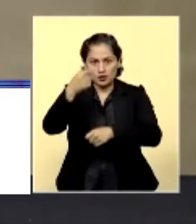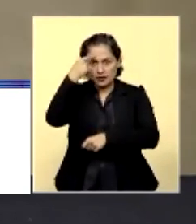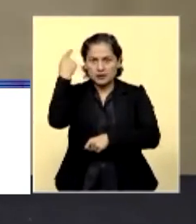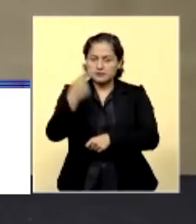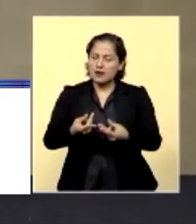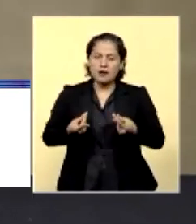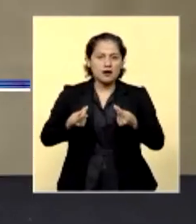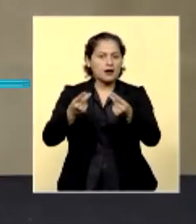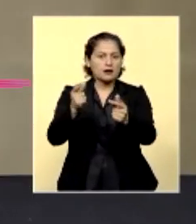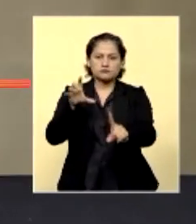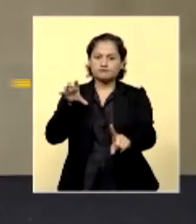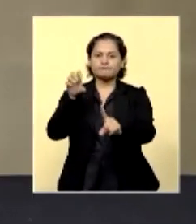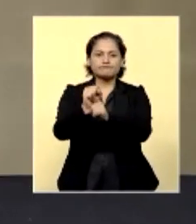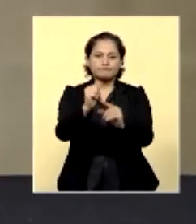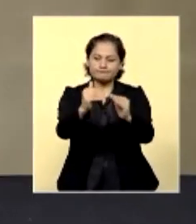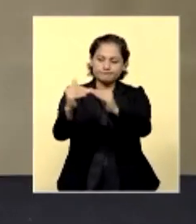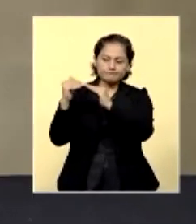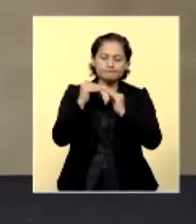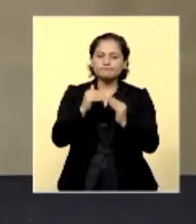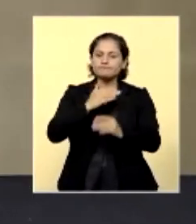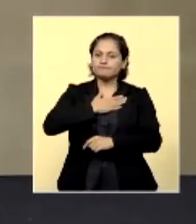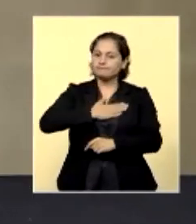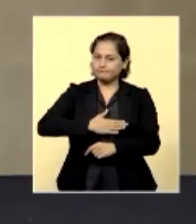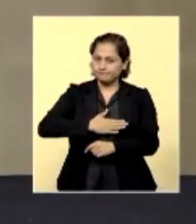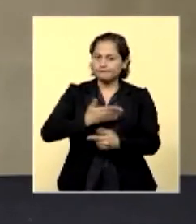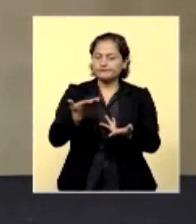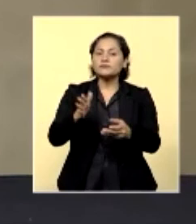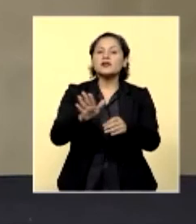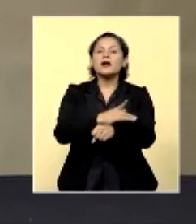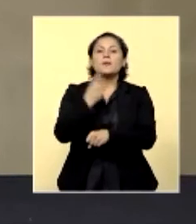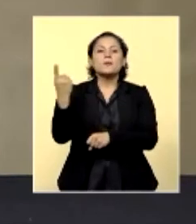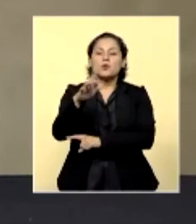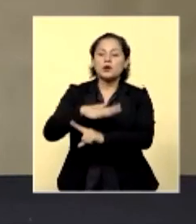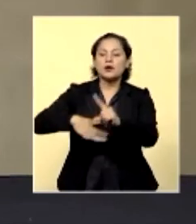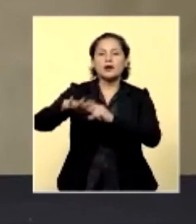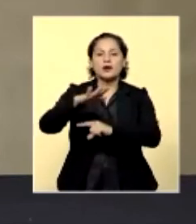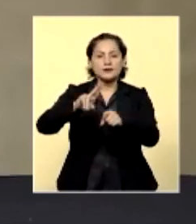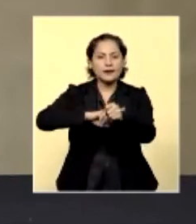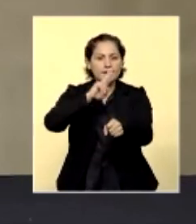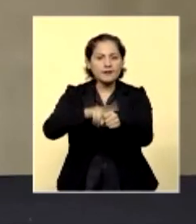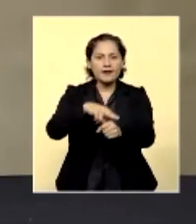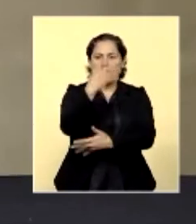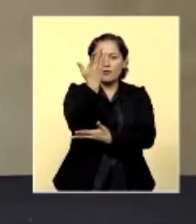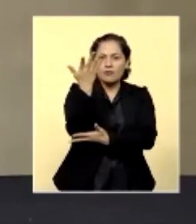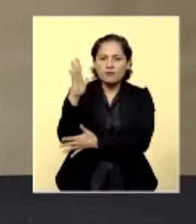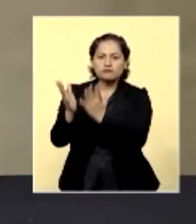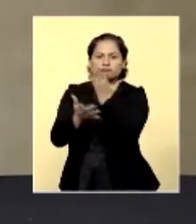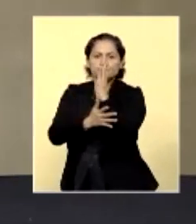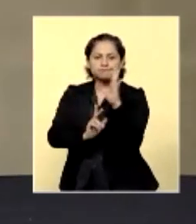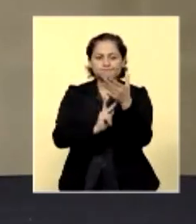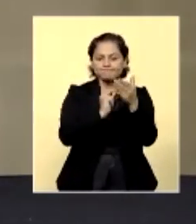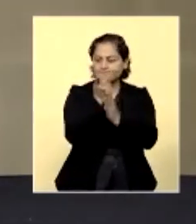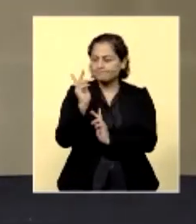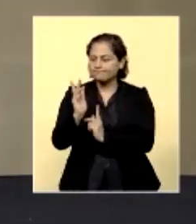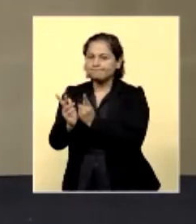pronto, efectivo e igualitario a la justicia, sobre todo cuando la preservación del medio ambiente y la biodiversidad